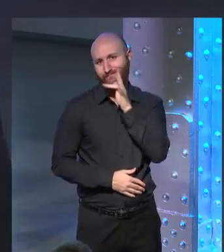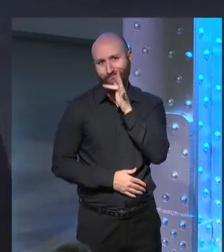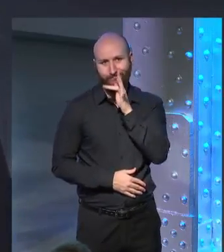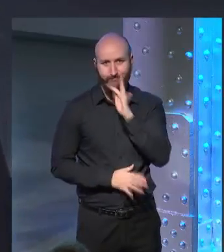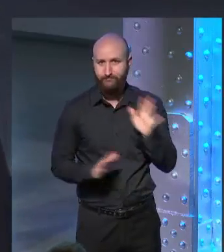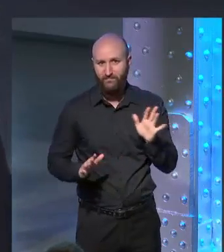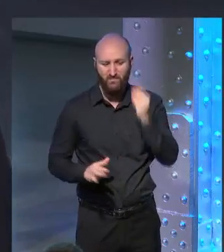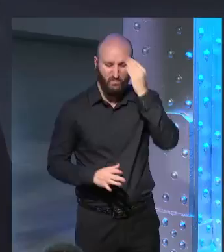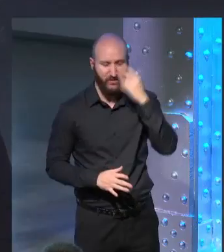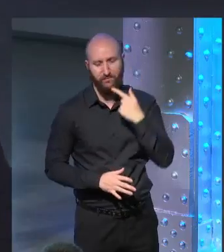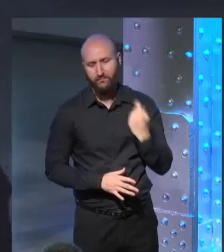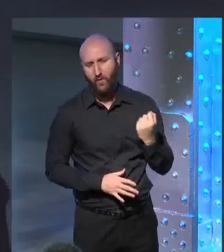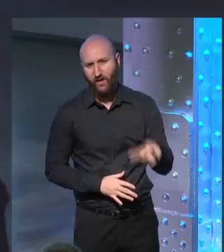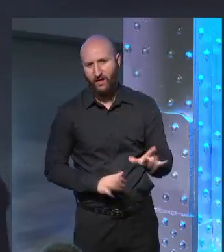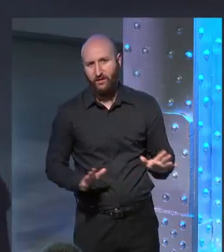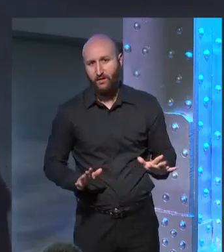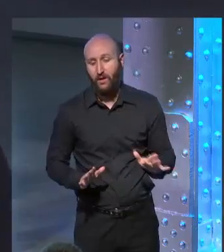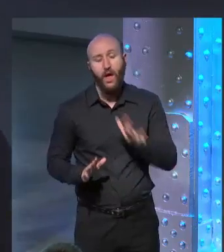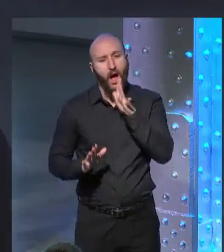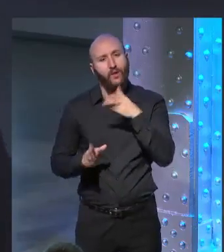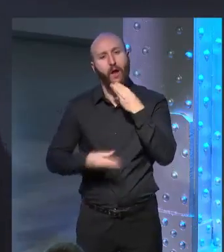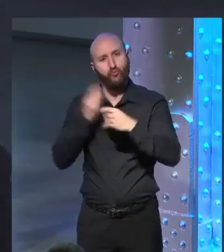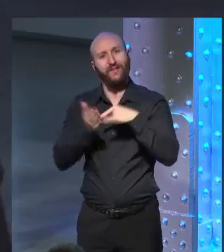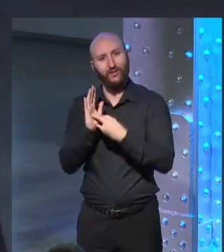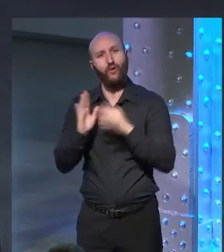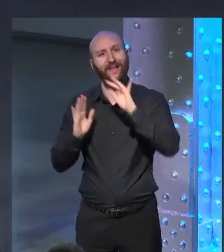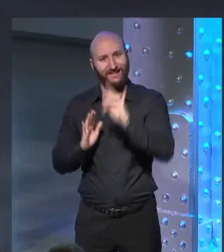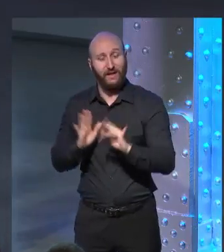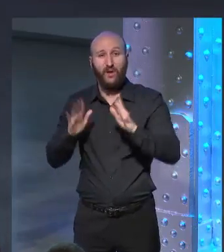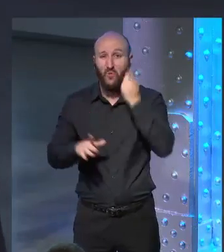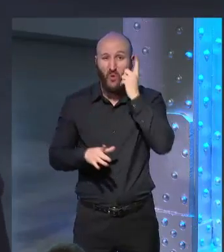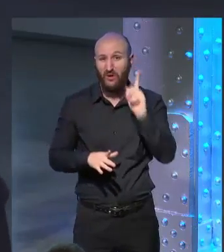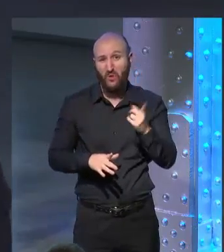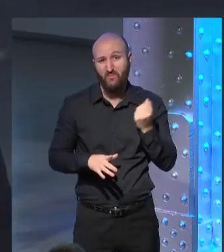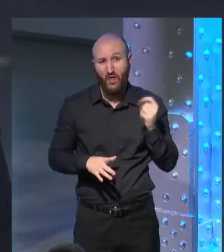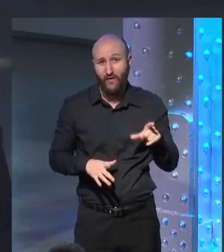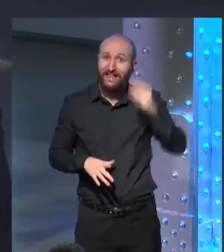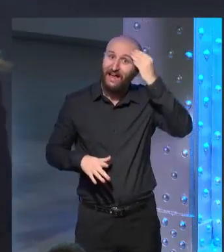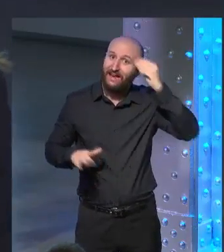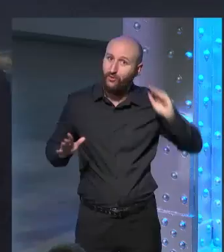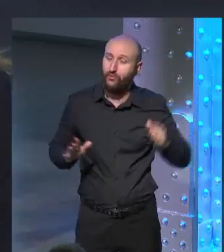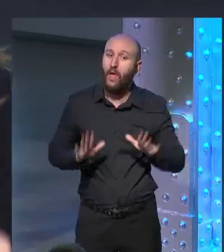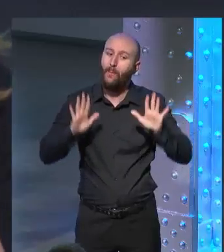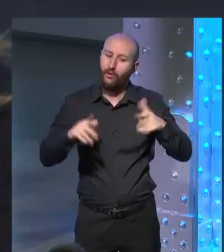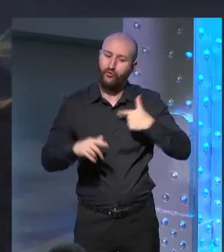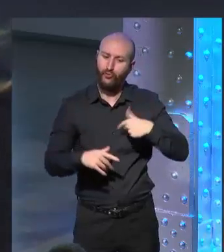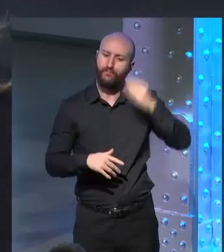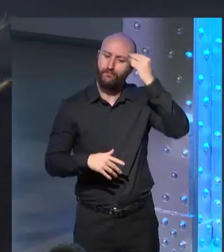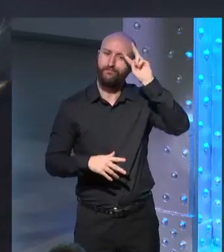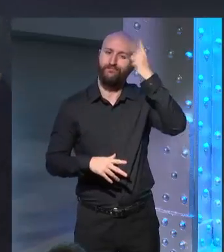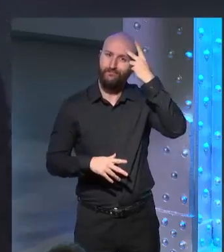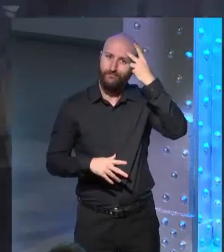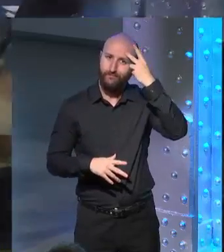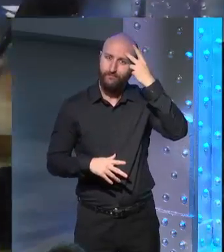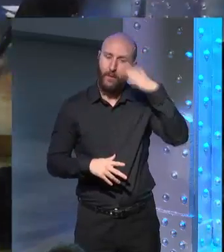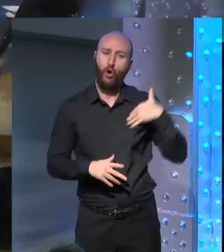que todavía no lo necesita, está aprendiendo a usar la tecnología y por ahora no lo necesita. Pero en el momento en el que yo decida, o sea,